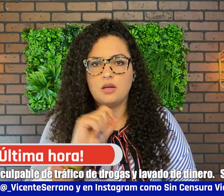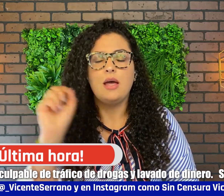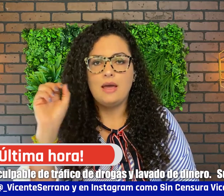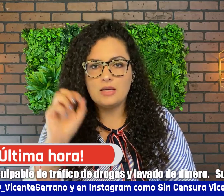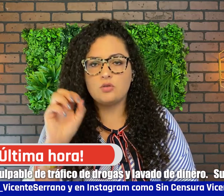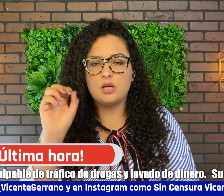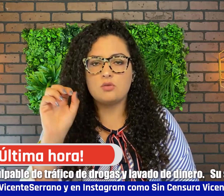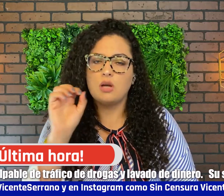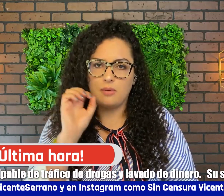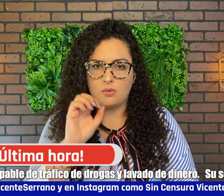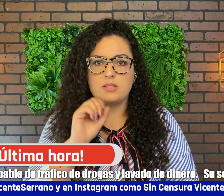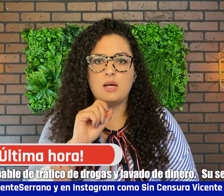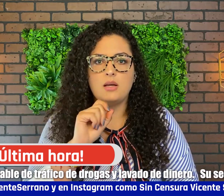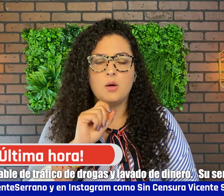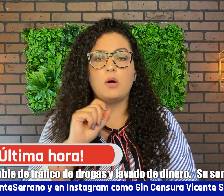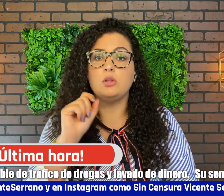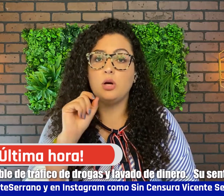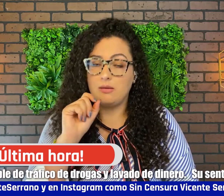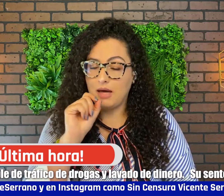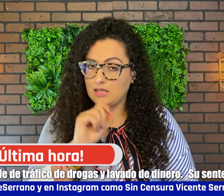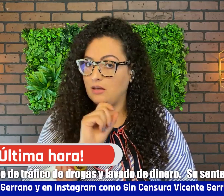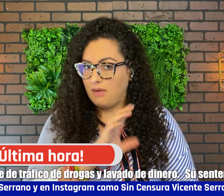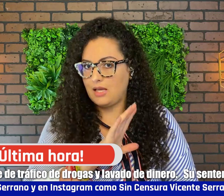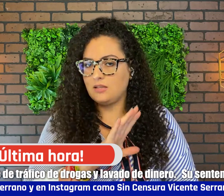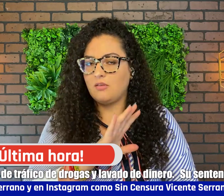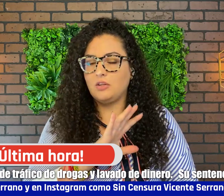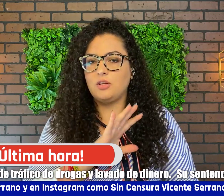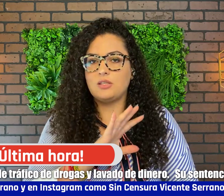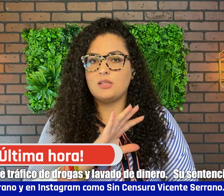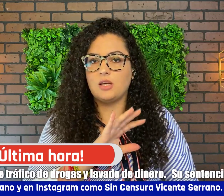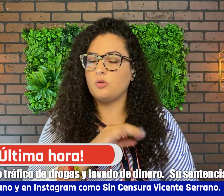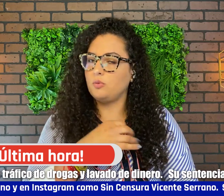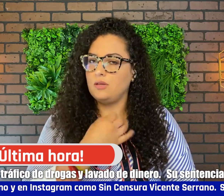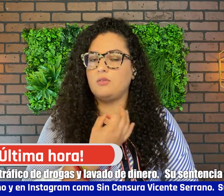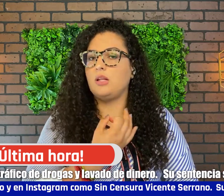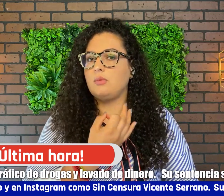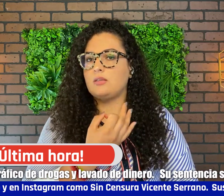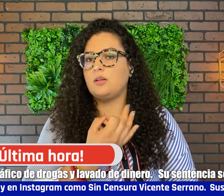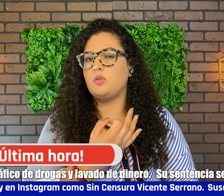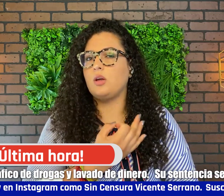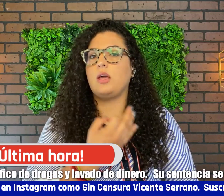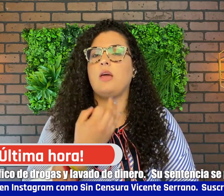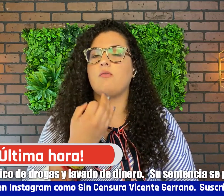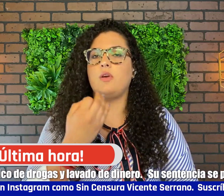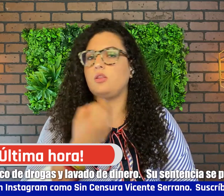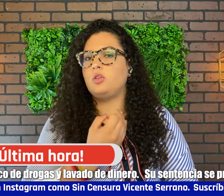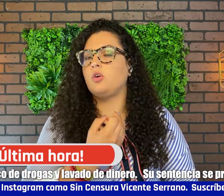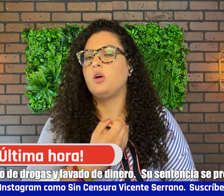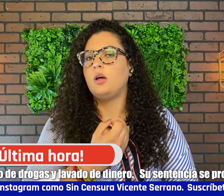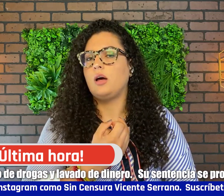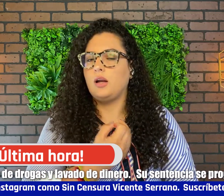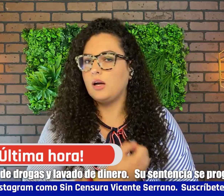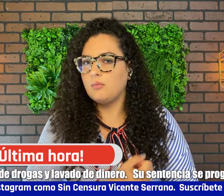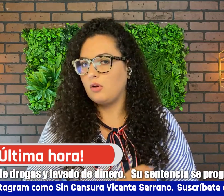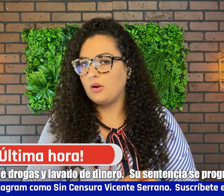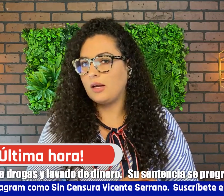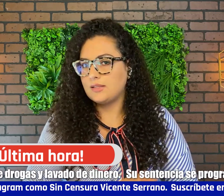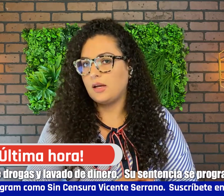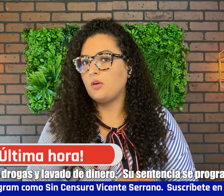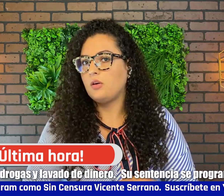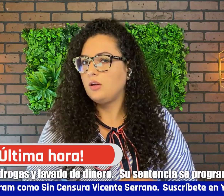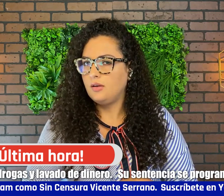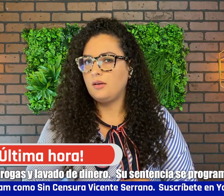menores. Eso sí es una vergüenza. Cuando, y más, cuando dices que tuviste una administración que enfrentó al crimen